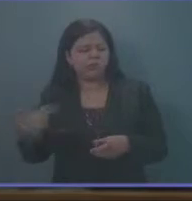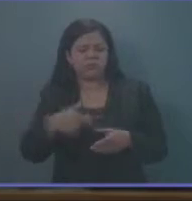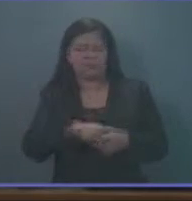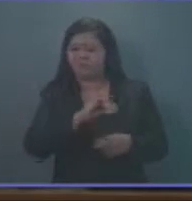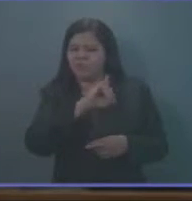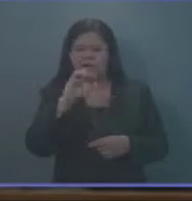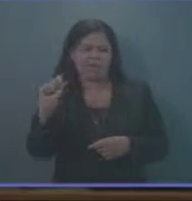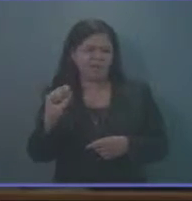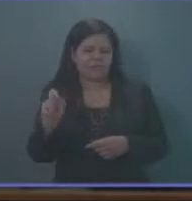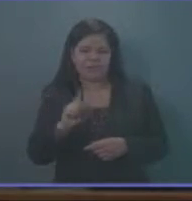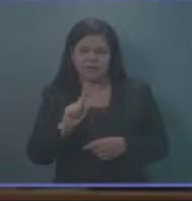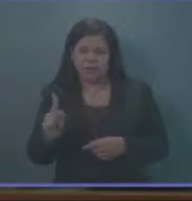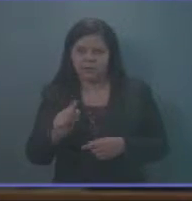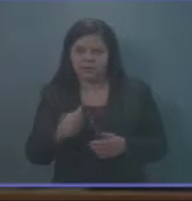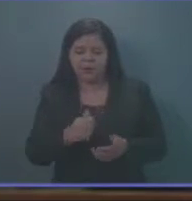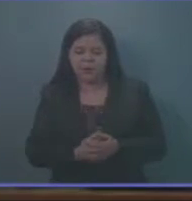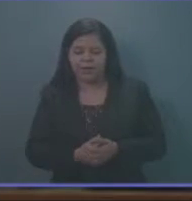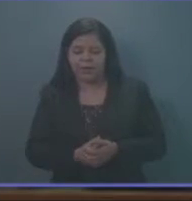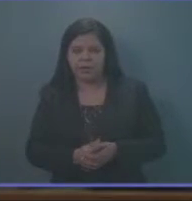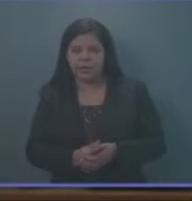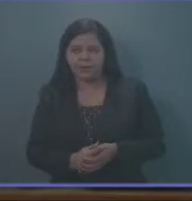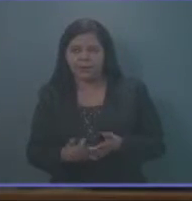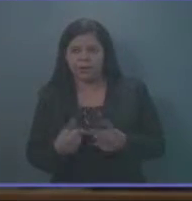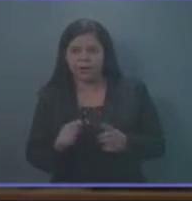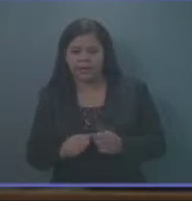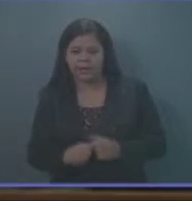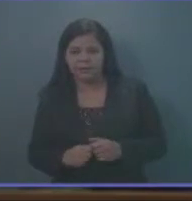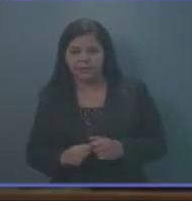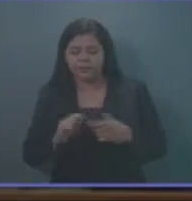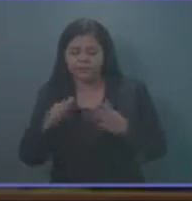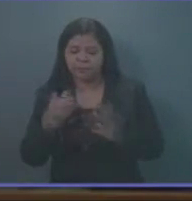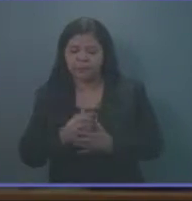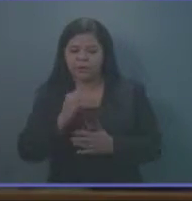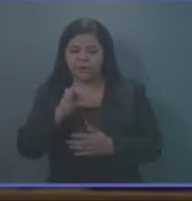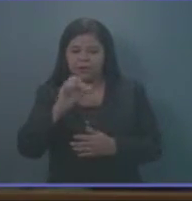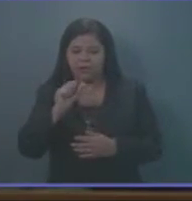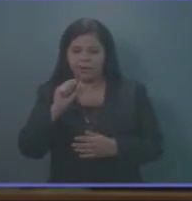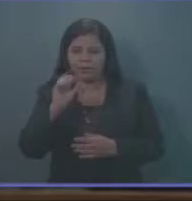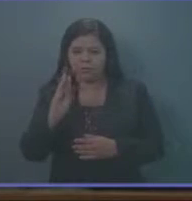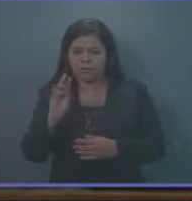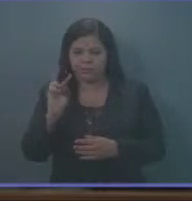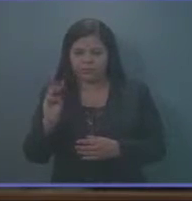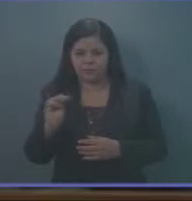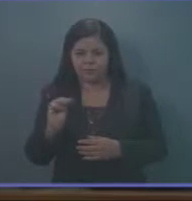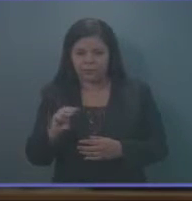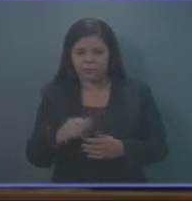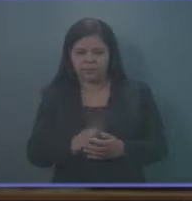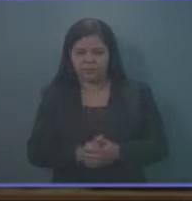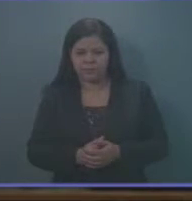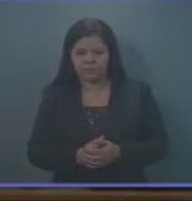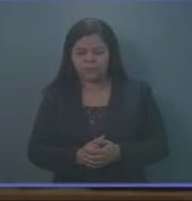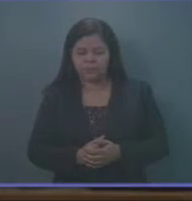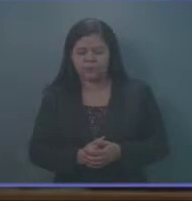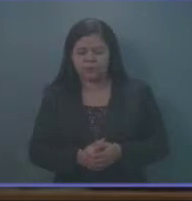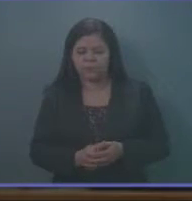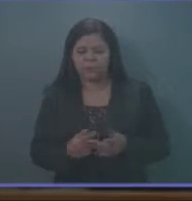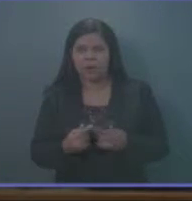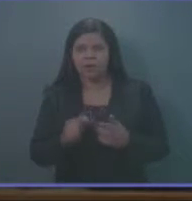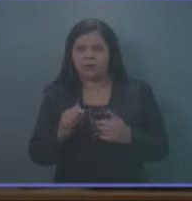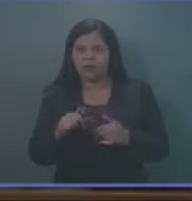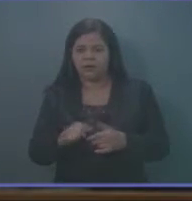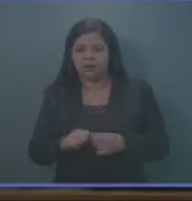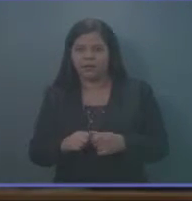Social. Que su salud sea atendida en Bienestar Magisterial. Eso es lo que anhelamos y lo que anhelo